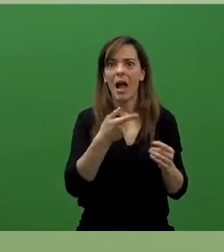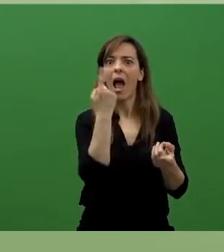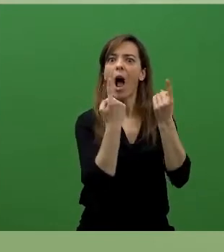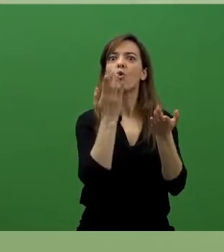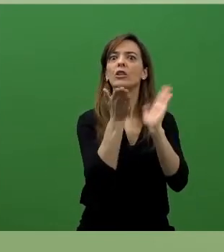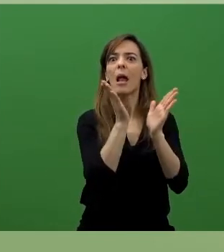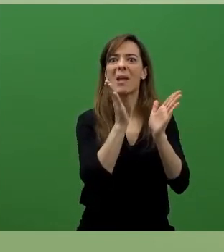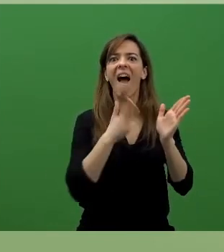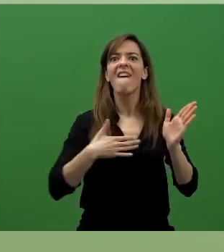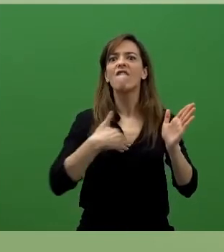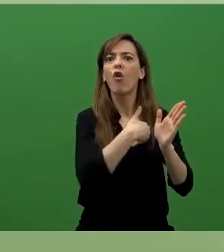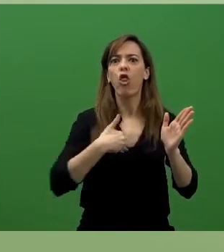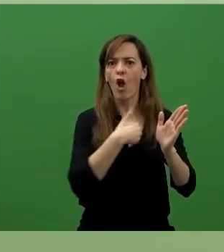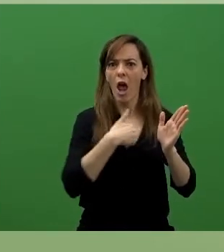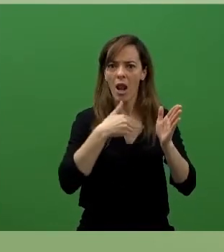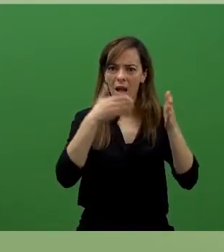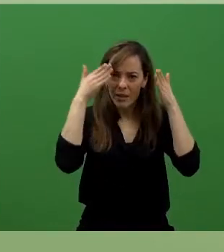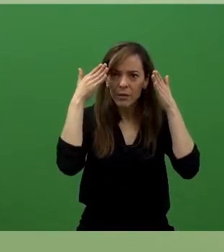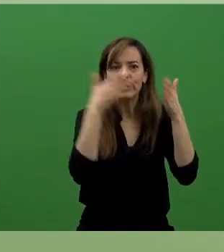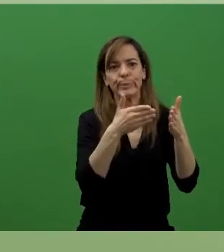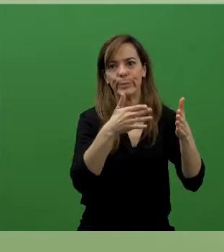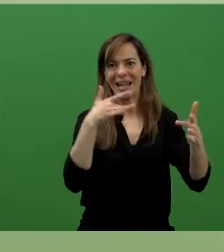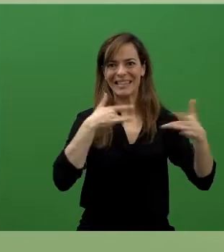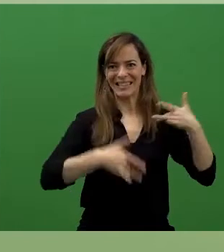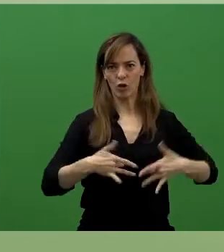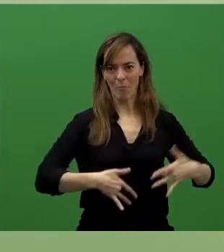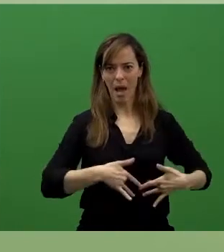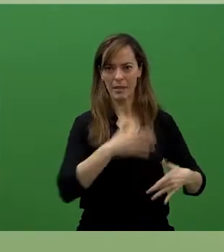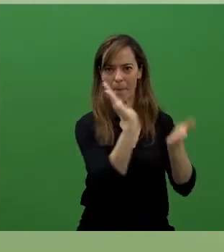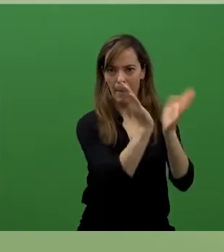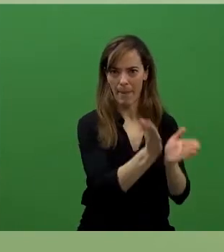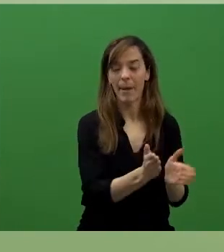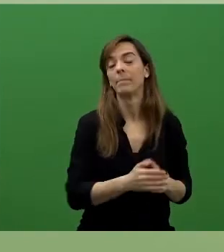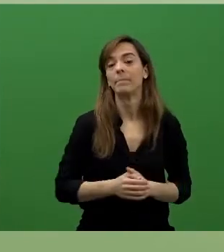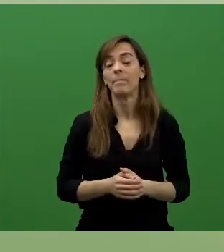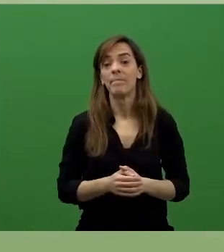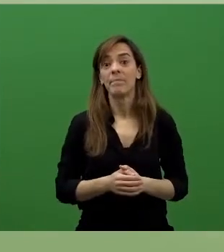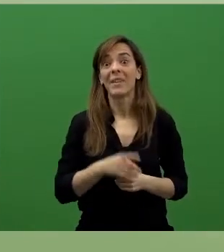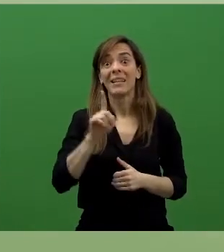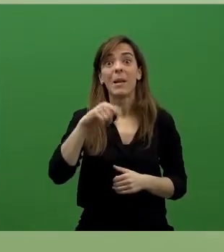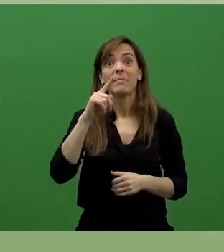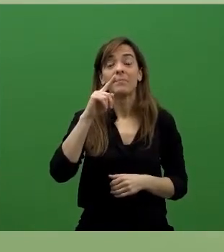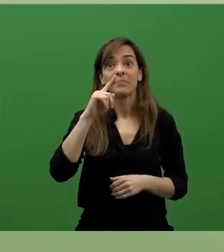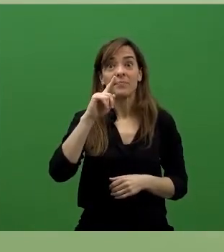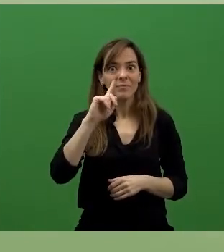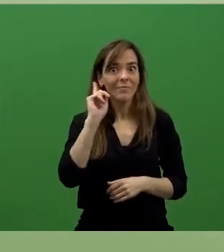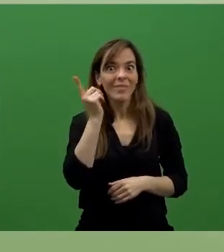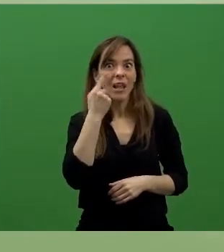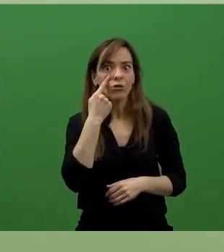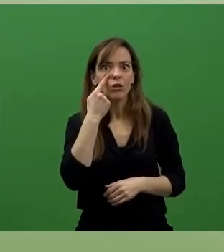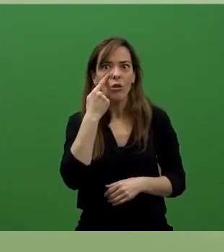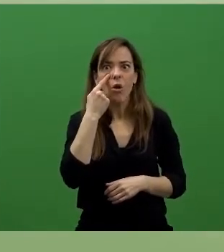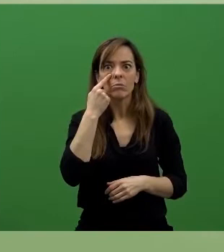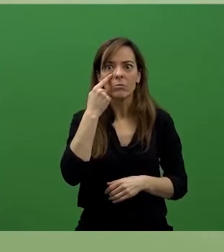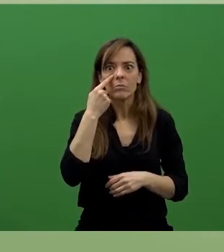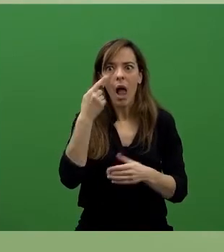funcionales dirigidas a tratar los síntomas. Además, tener el diagnóstico molecular, saber exactamente qué variante,